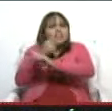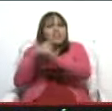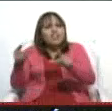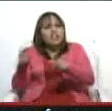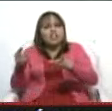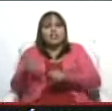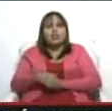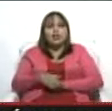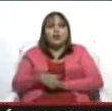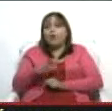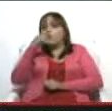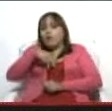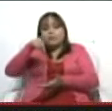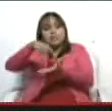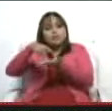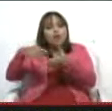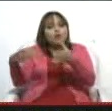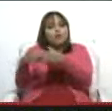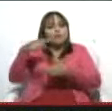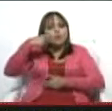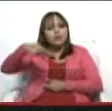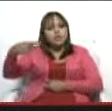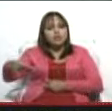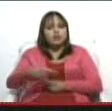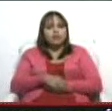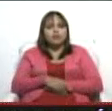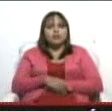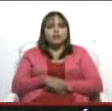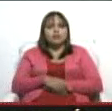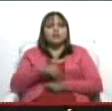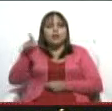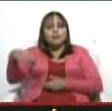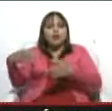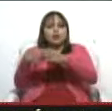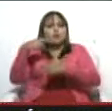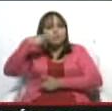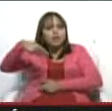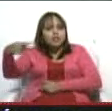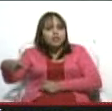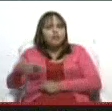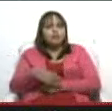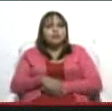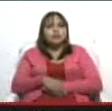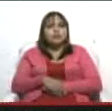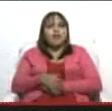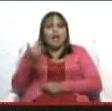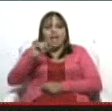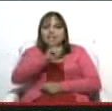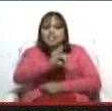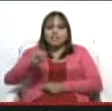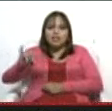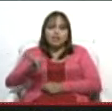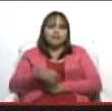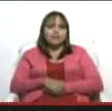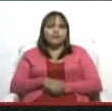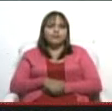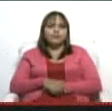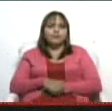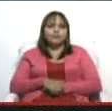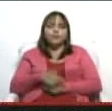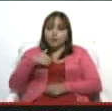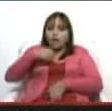militan en otras organizaciones políticas, incluso si esas organizaciones políticas son de izquierda? Yo solamente te puedo